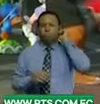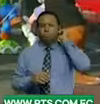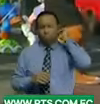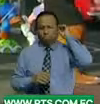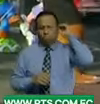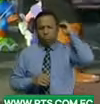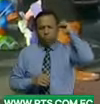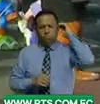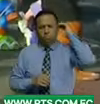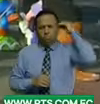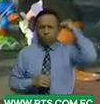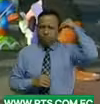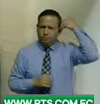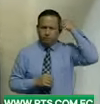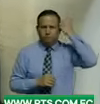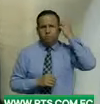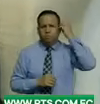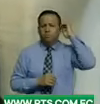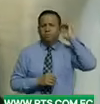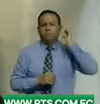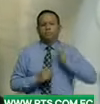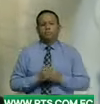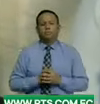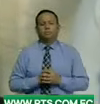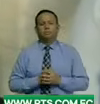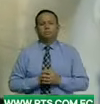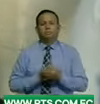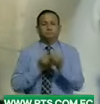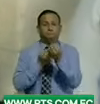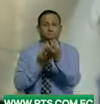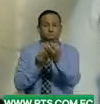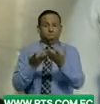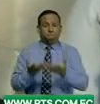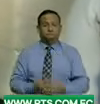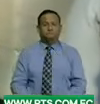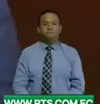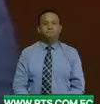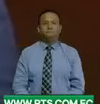su recorrido para obtener mejores precios, informó Charlie Pisa.